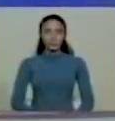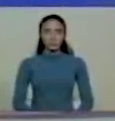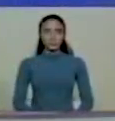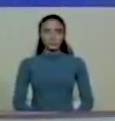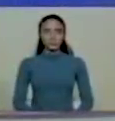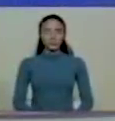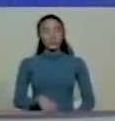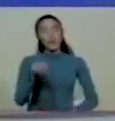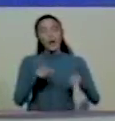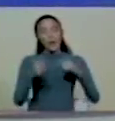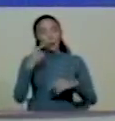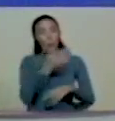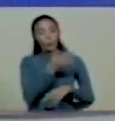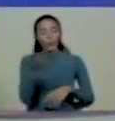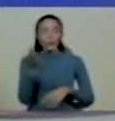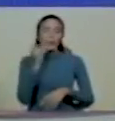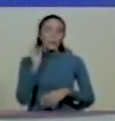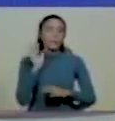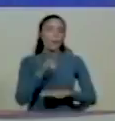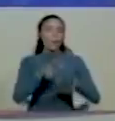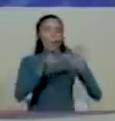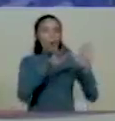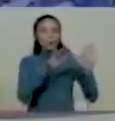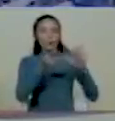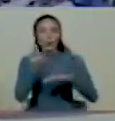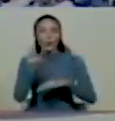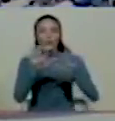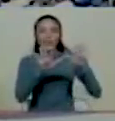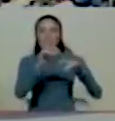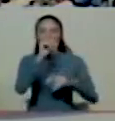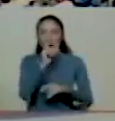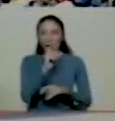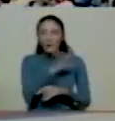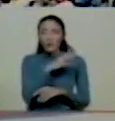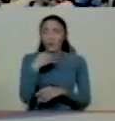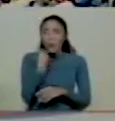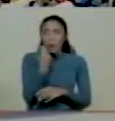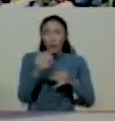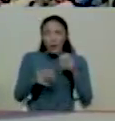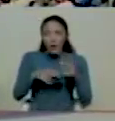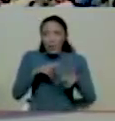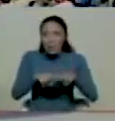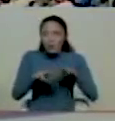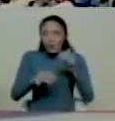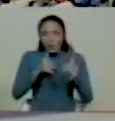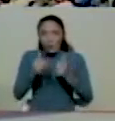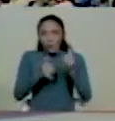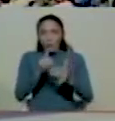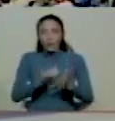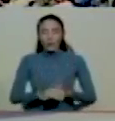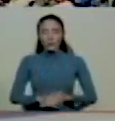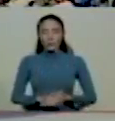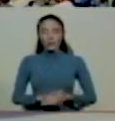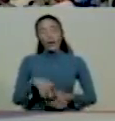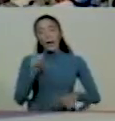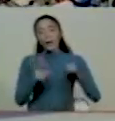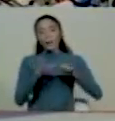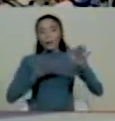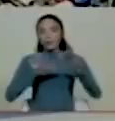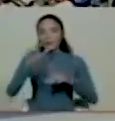Muchos de ustedes tenían 8, 9, 10 años, o algunos tenían